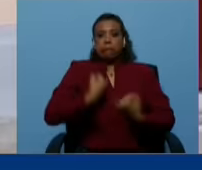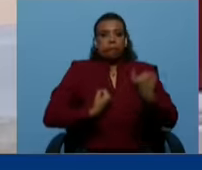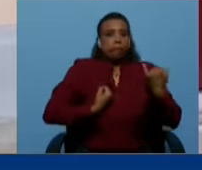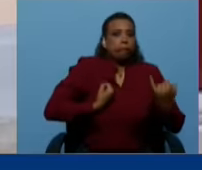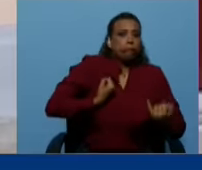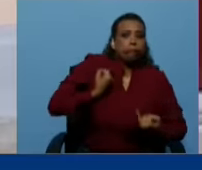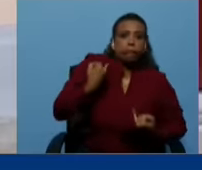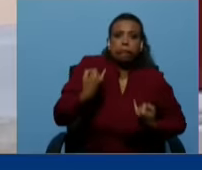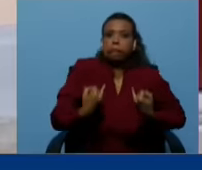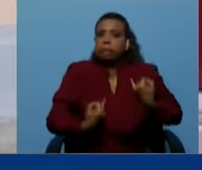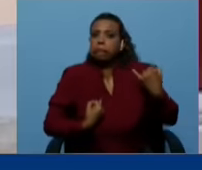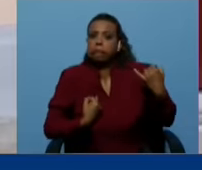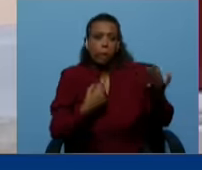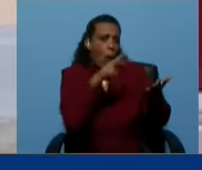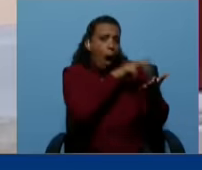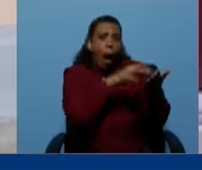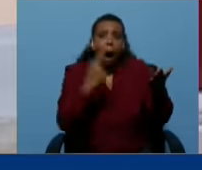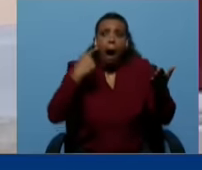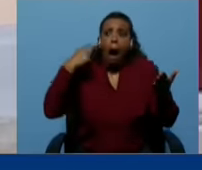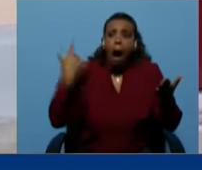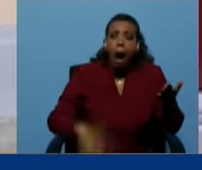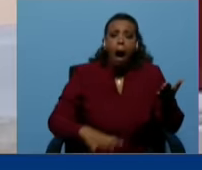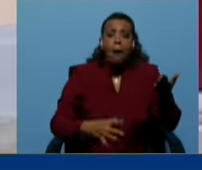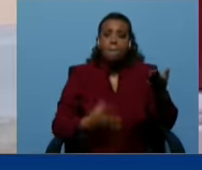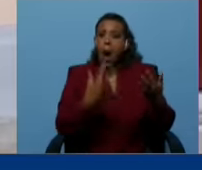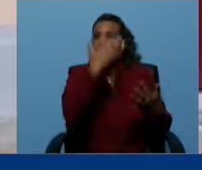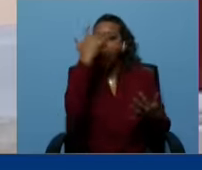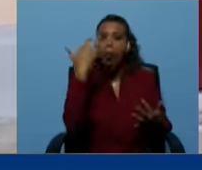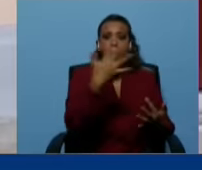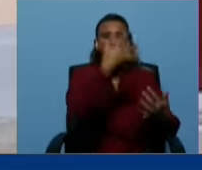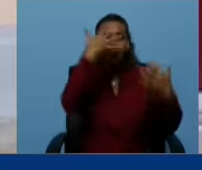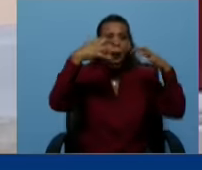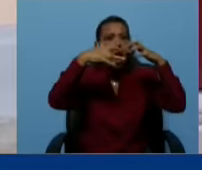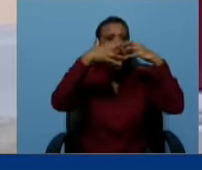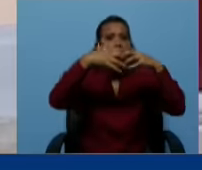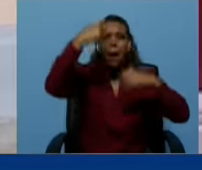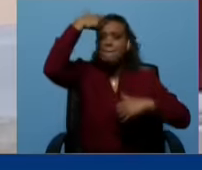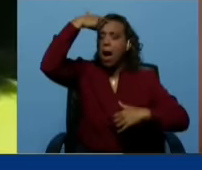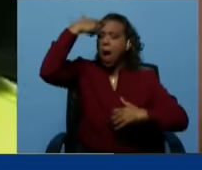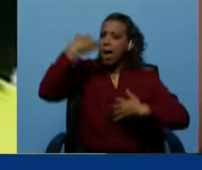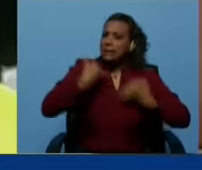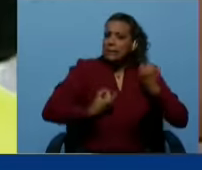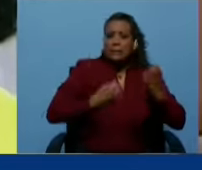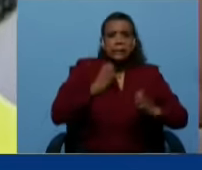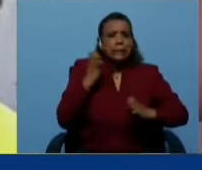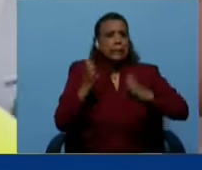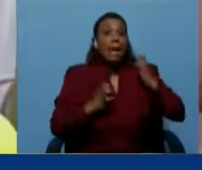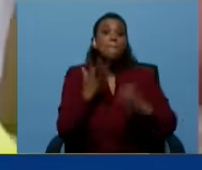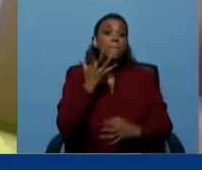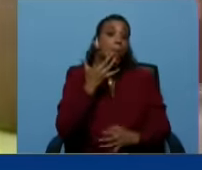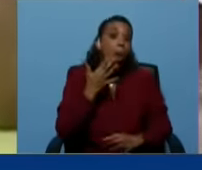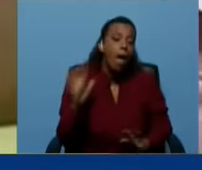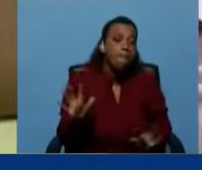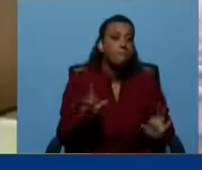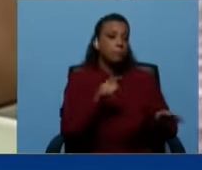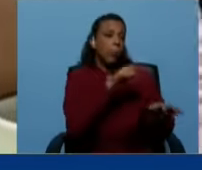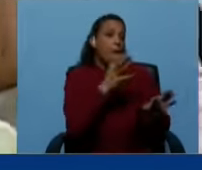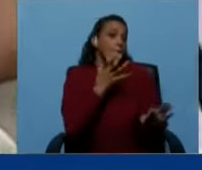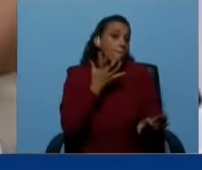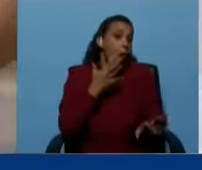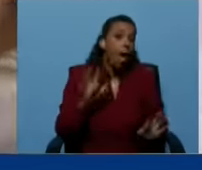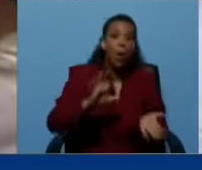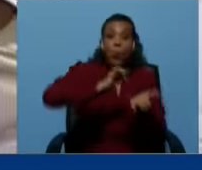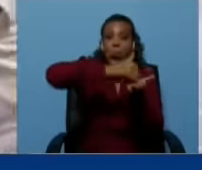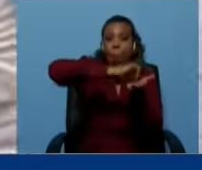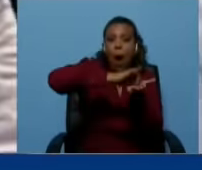pueblo. Entonces, la guerra cognitiva, compañera. Por ejemplo,